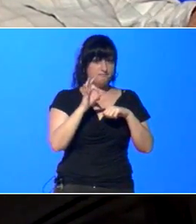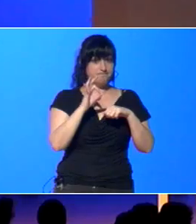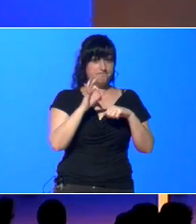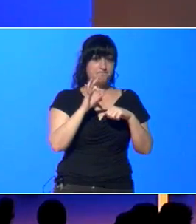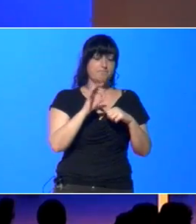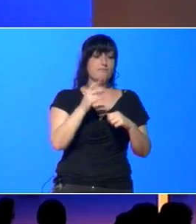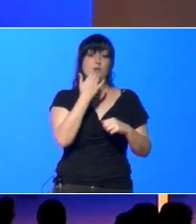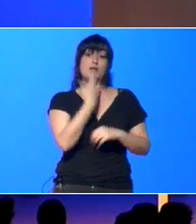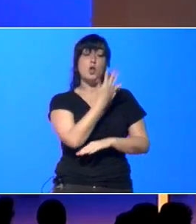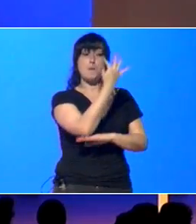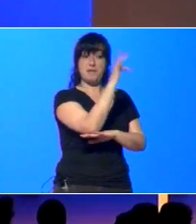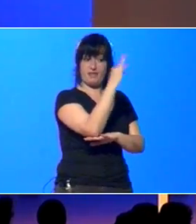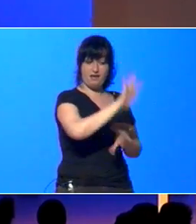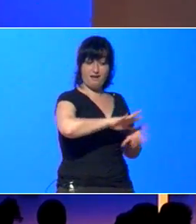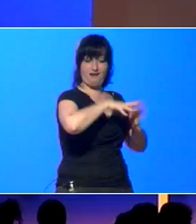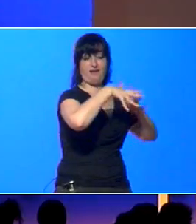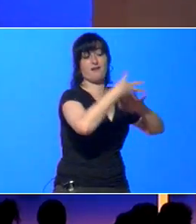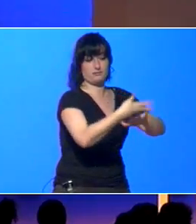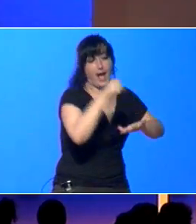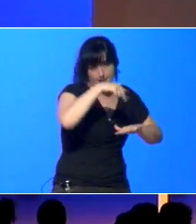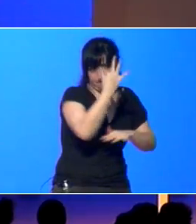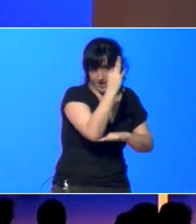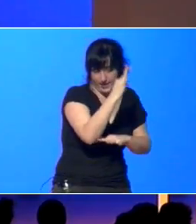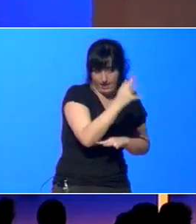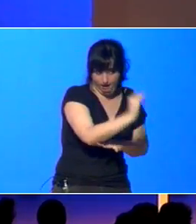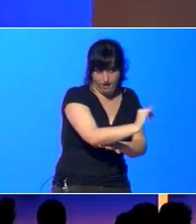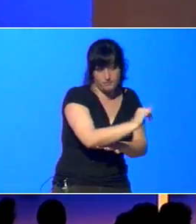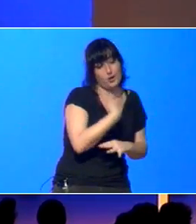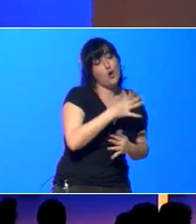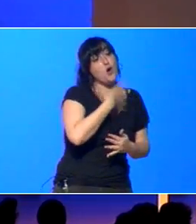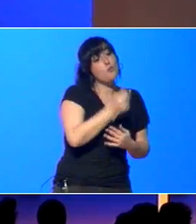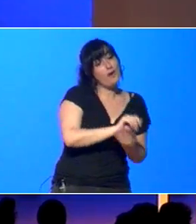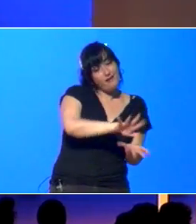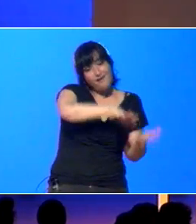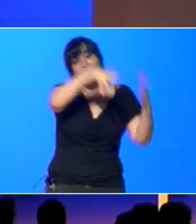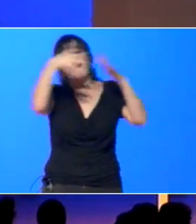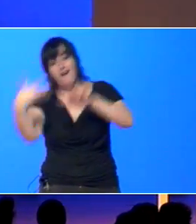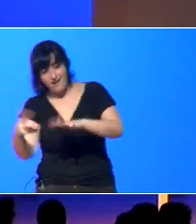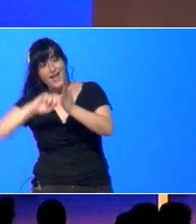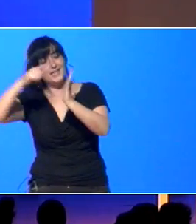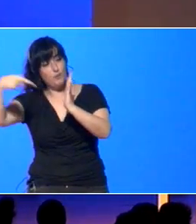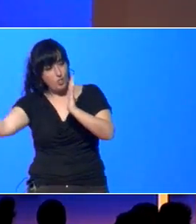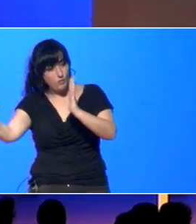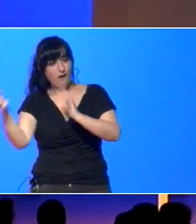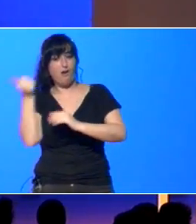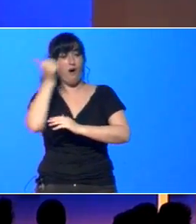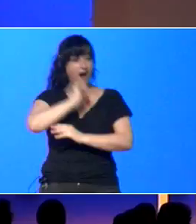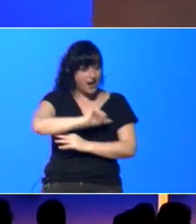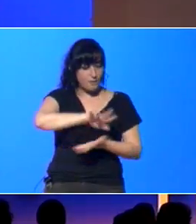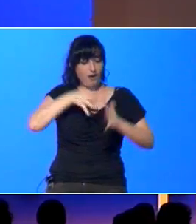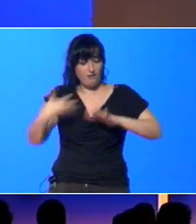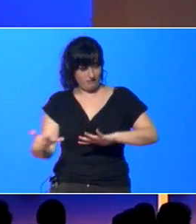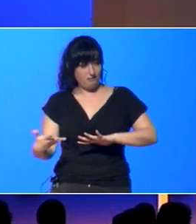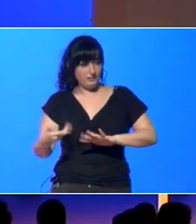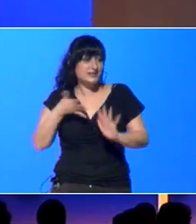a Vizcaya, está en Vizcaya, se podía replicar a Guipúzcoa, se podía replicar a Araba, y en ello andamos. La voy a pasar.